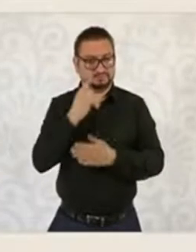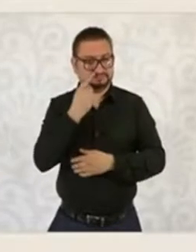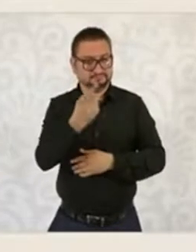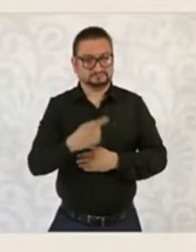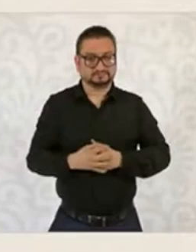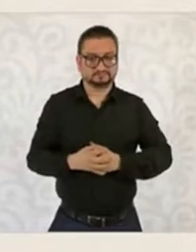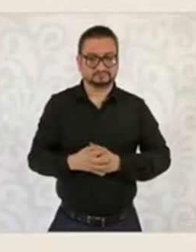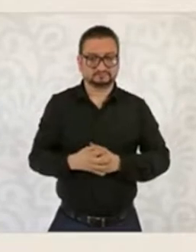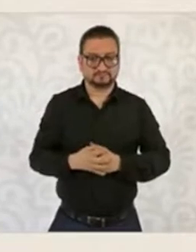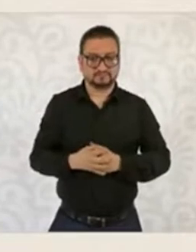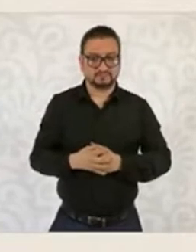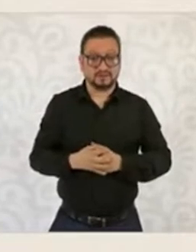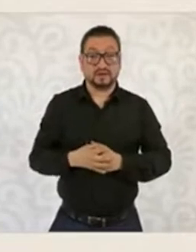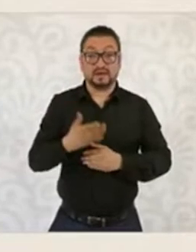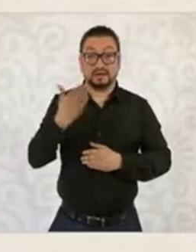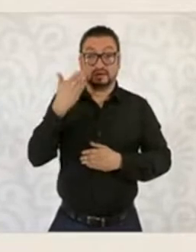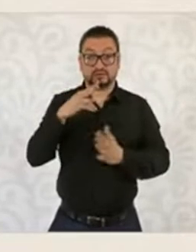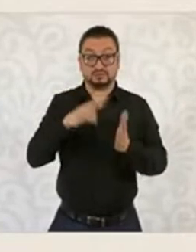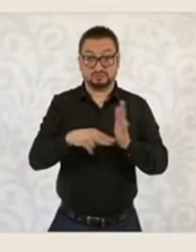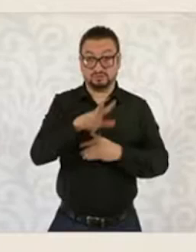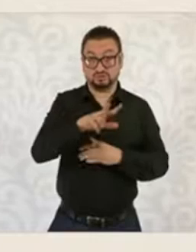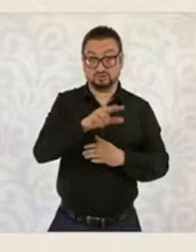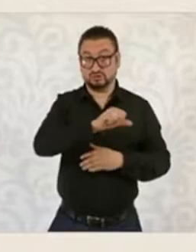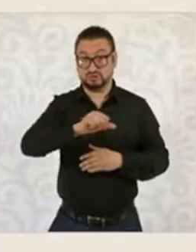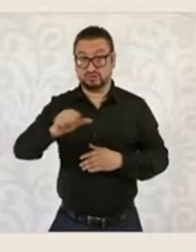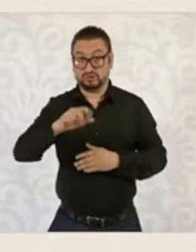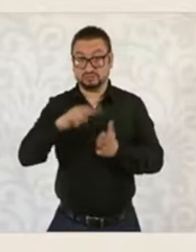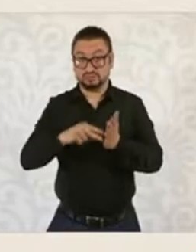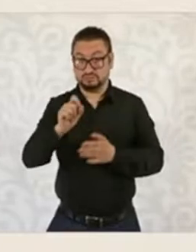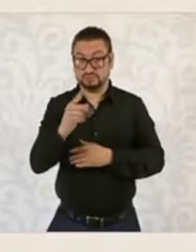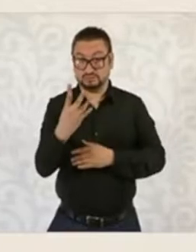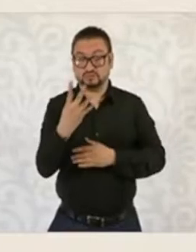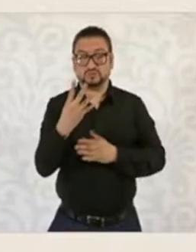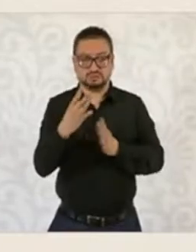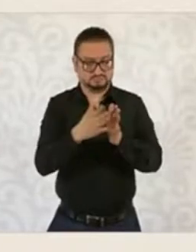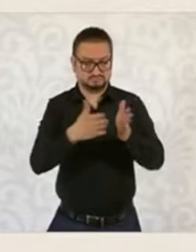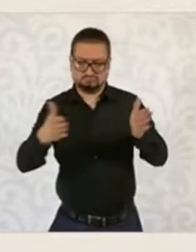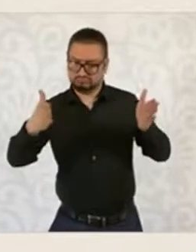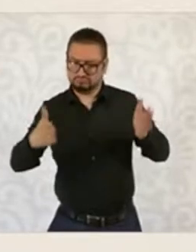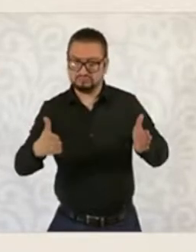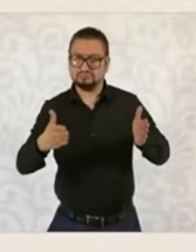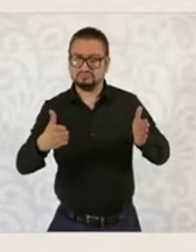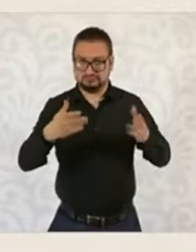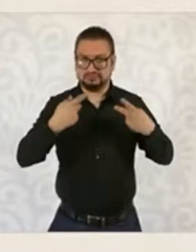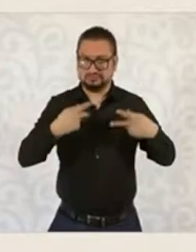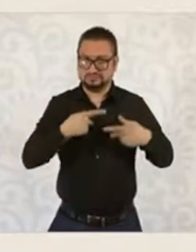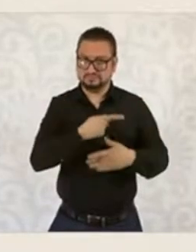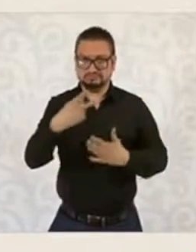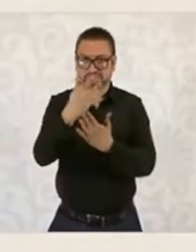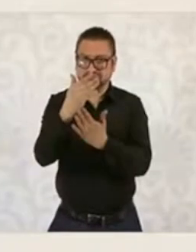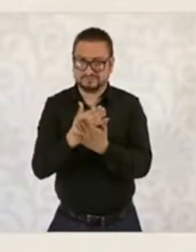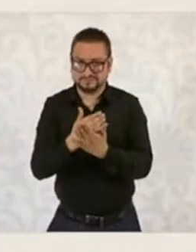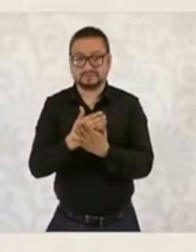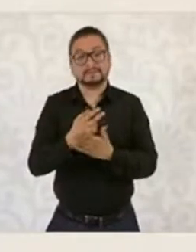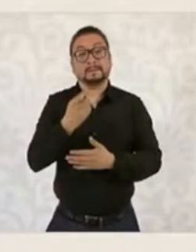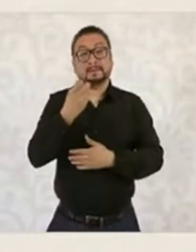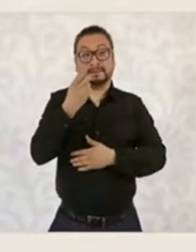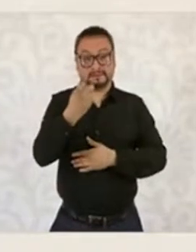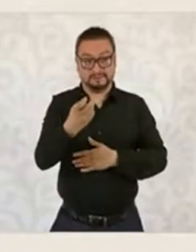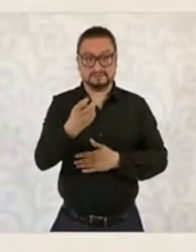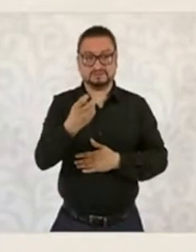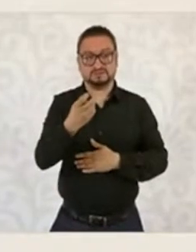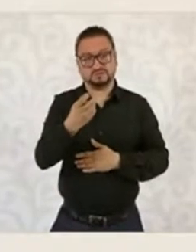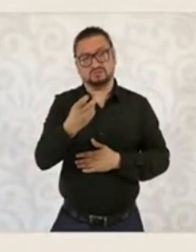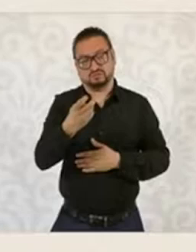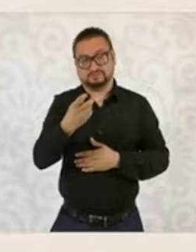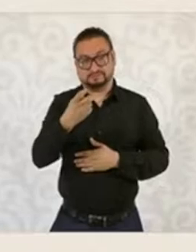año 2018 y 2024. Y esto pues también es achacable y